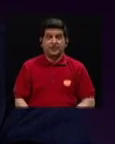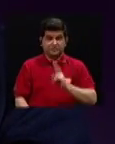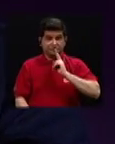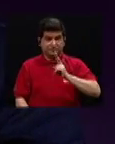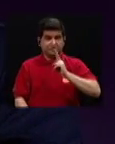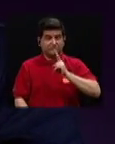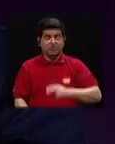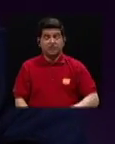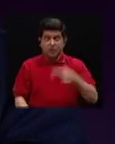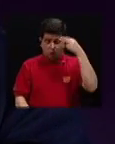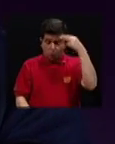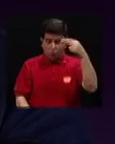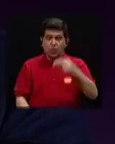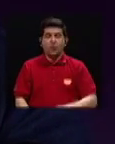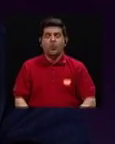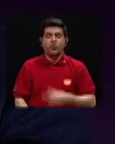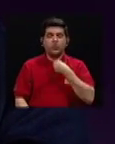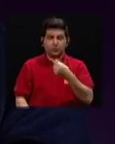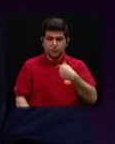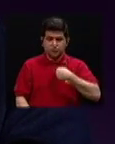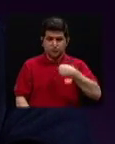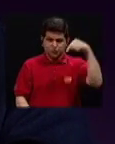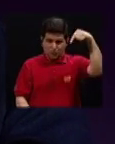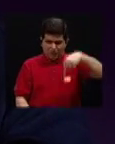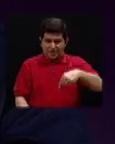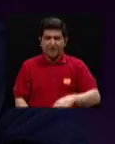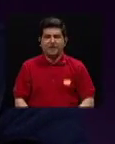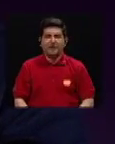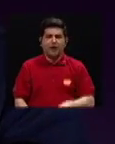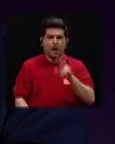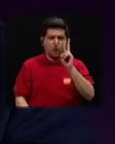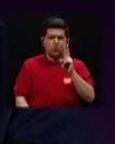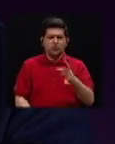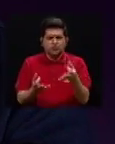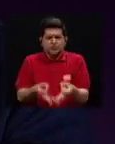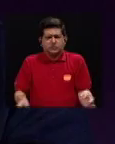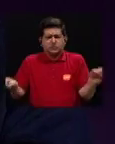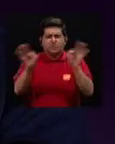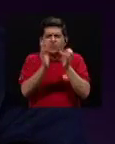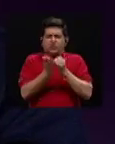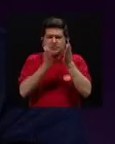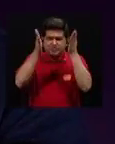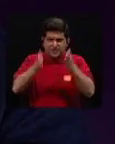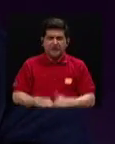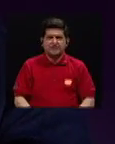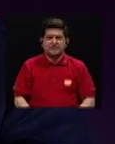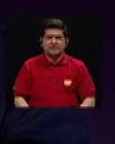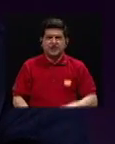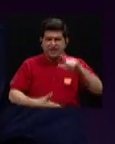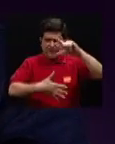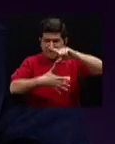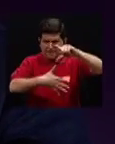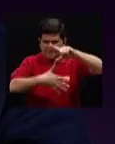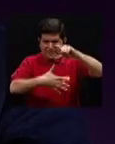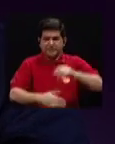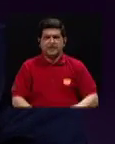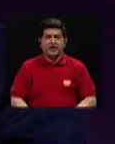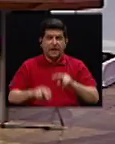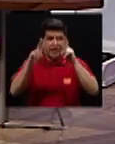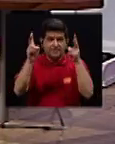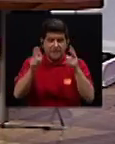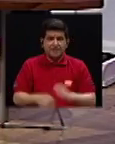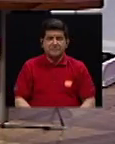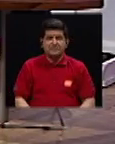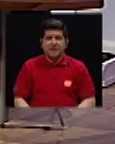un honor y un placer para mí estar acá con dos distinguidas investigadoras de América Latina en la temática de